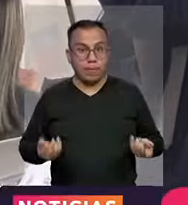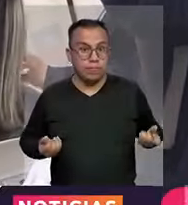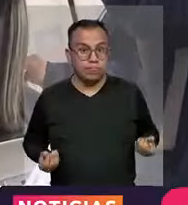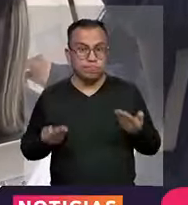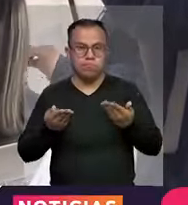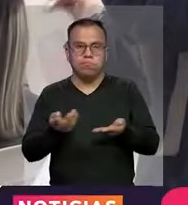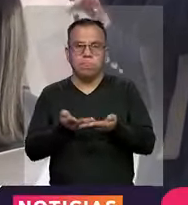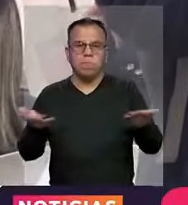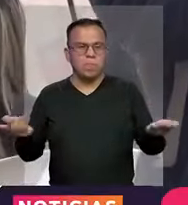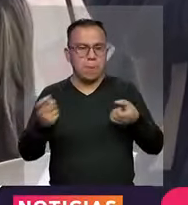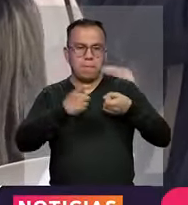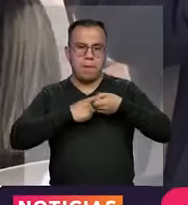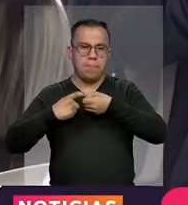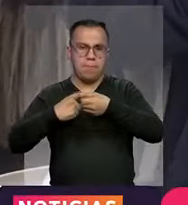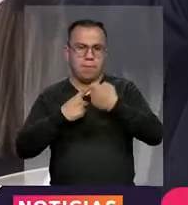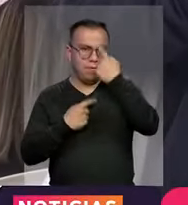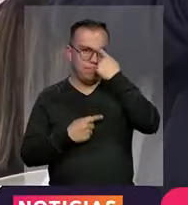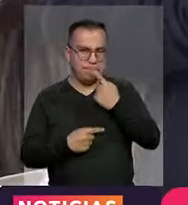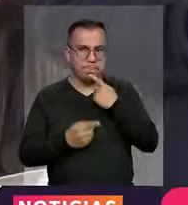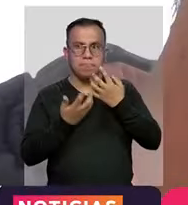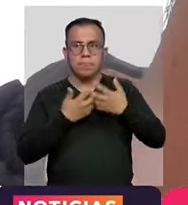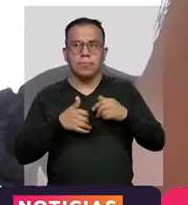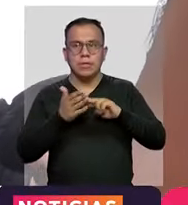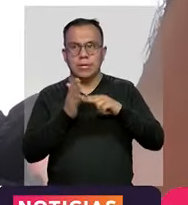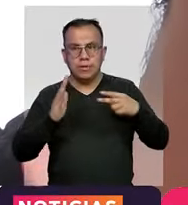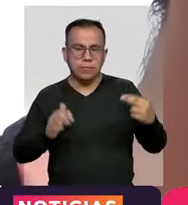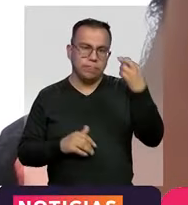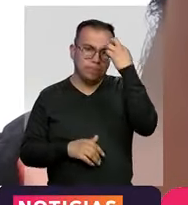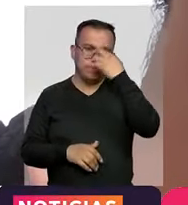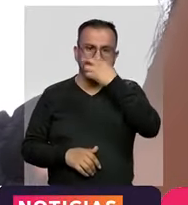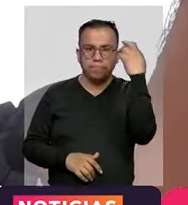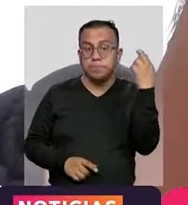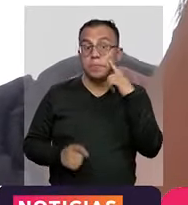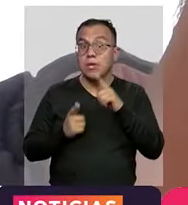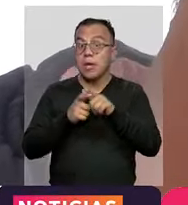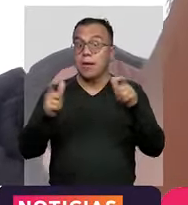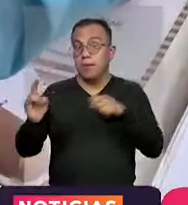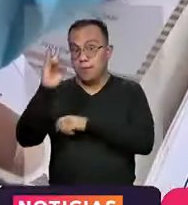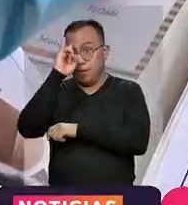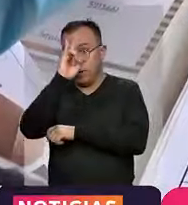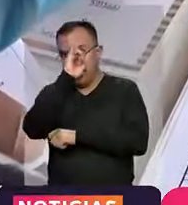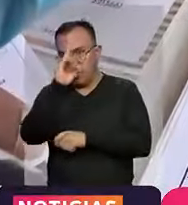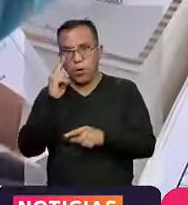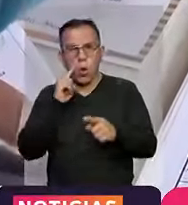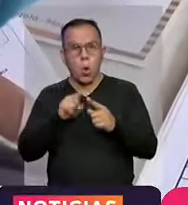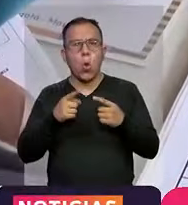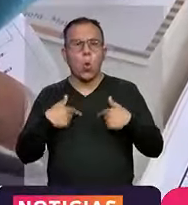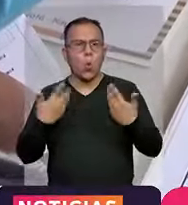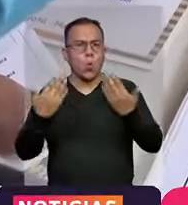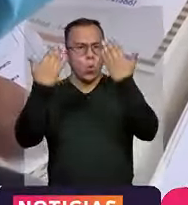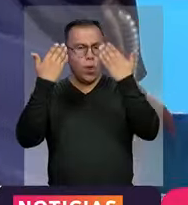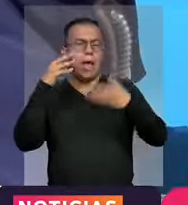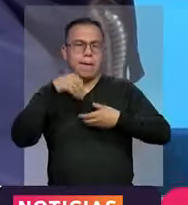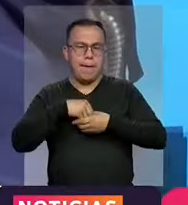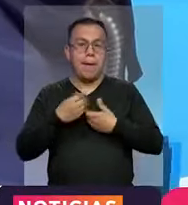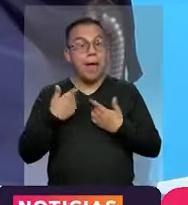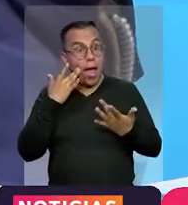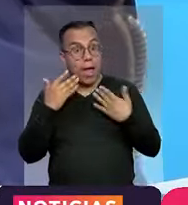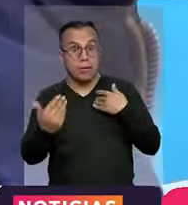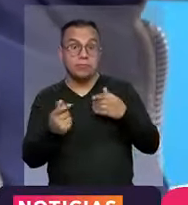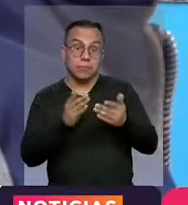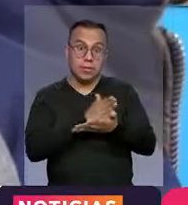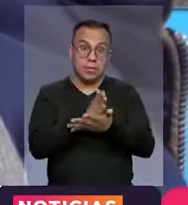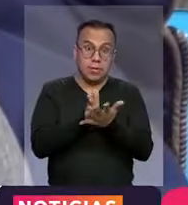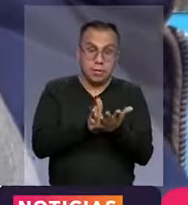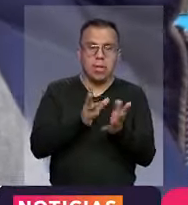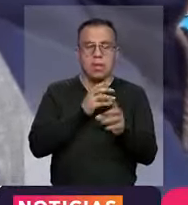se encuentran vacantes para perfiles operarios, técnicos y profesionales. Los madrileños ven esta feria como algo que beneficia sus carreras y brinda